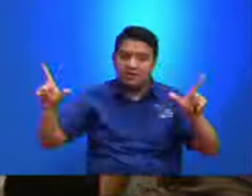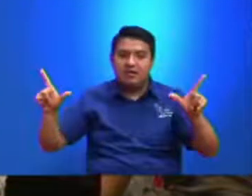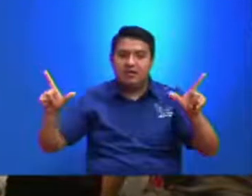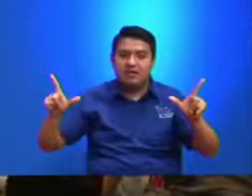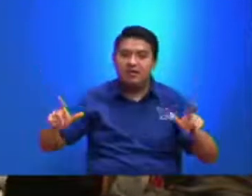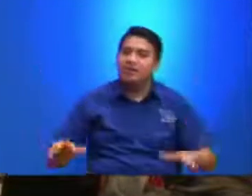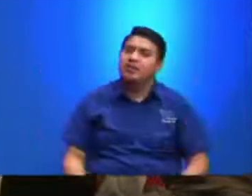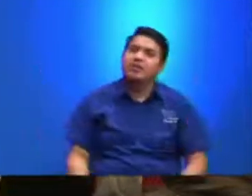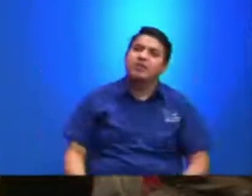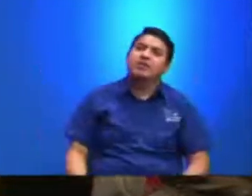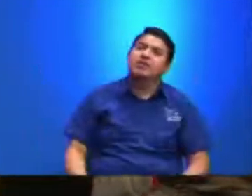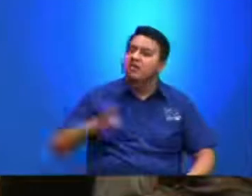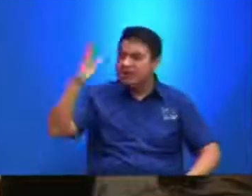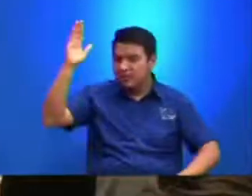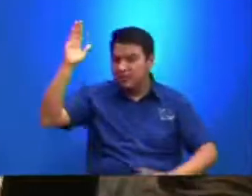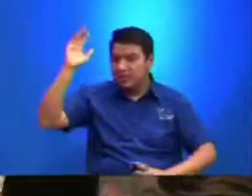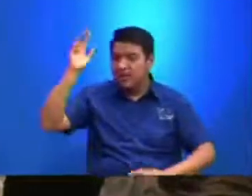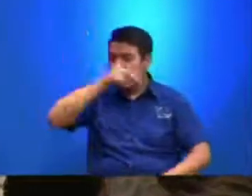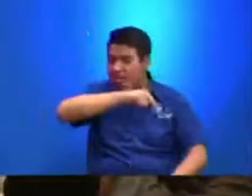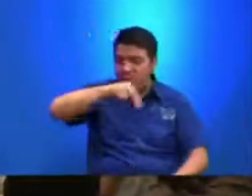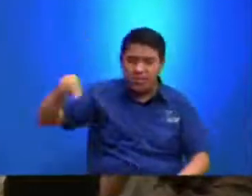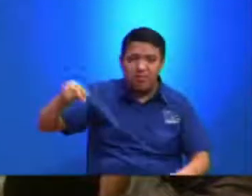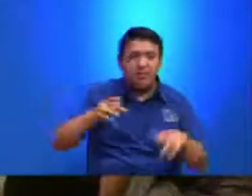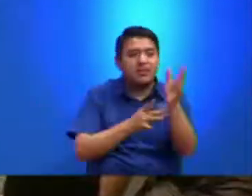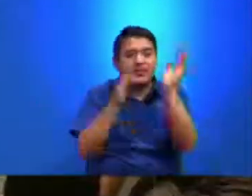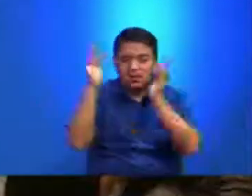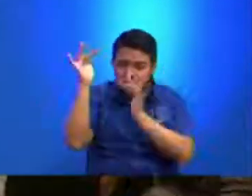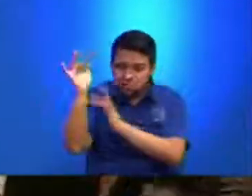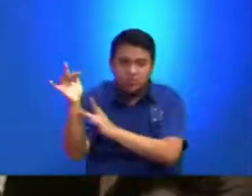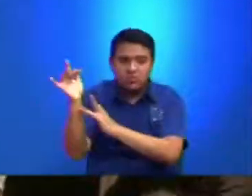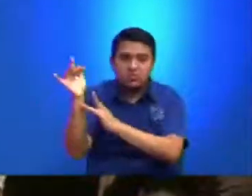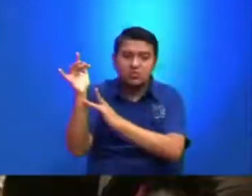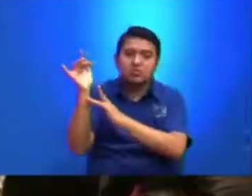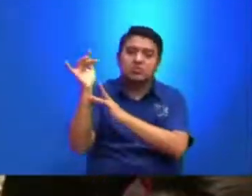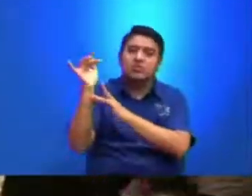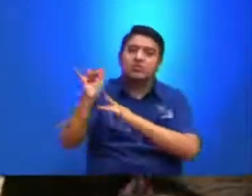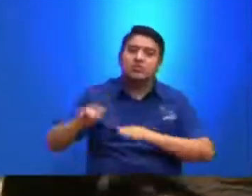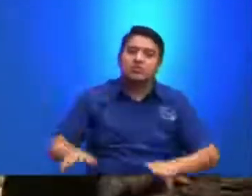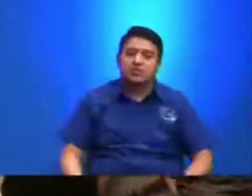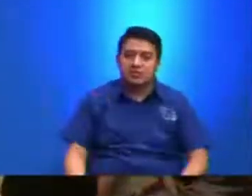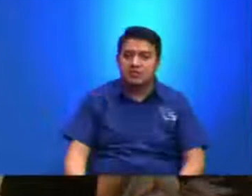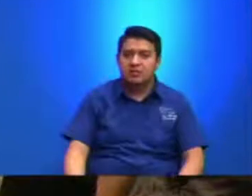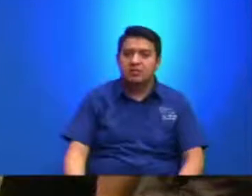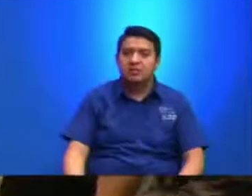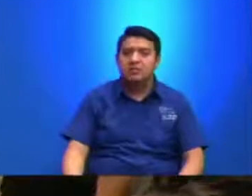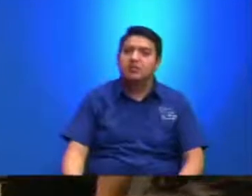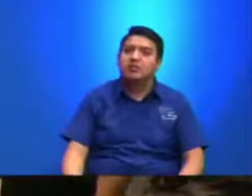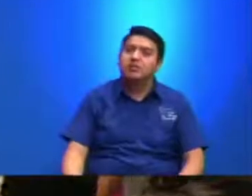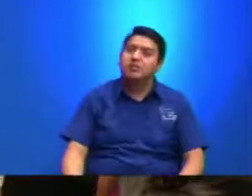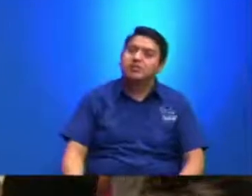Jesús. En el nombre de Jesús. En el nombre poderoso de Jesús.